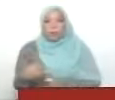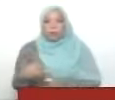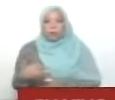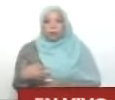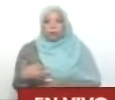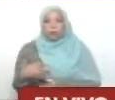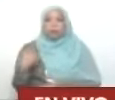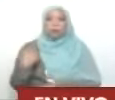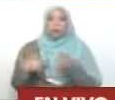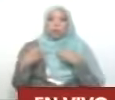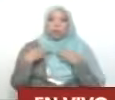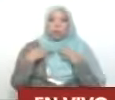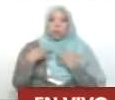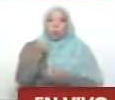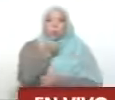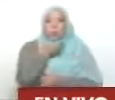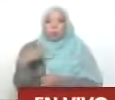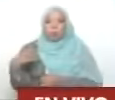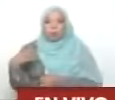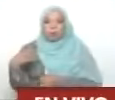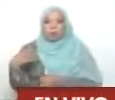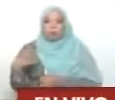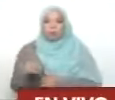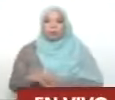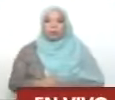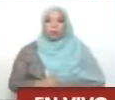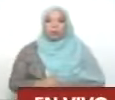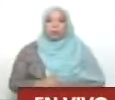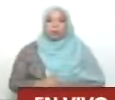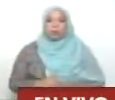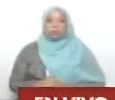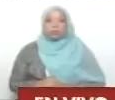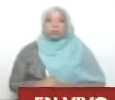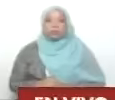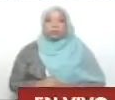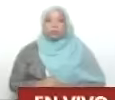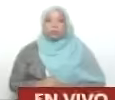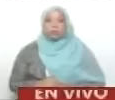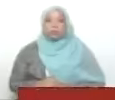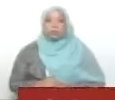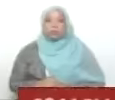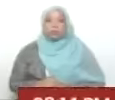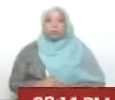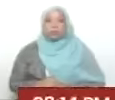del puntofijismo. ¡Fuera! ¡Fuera! ¡Fuera! ¡Fuera!